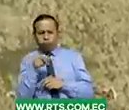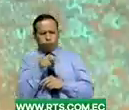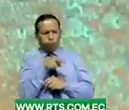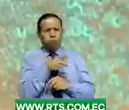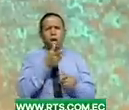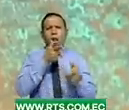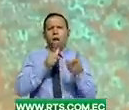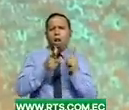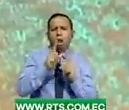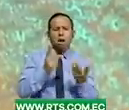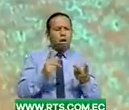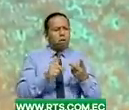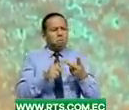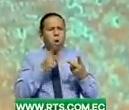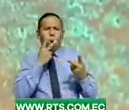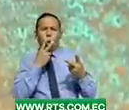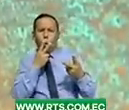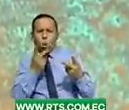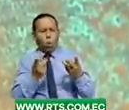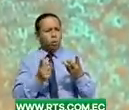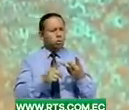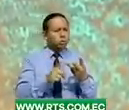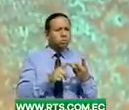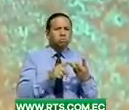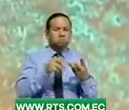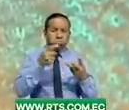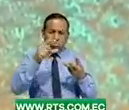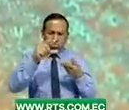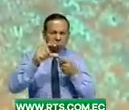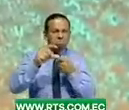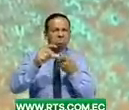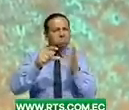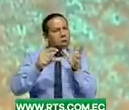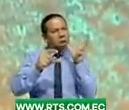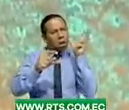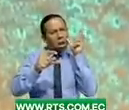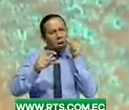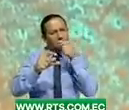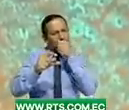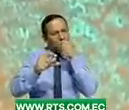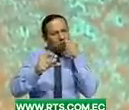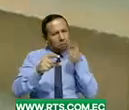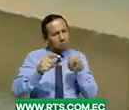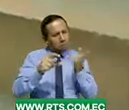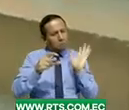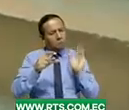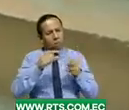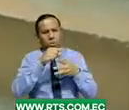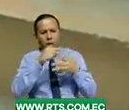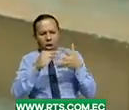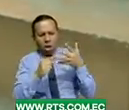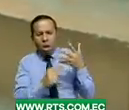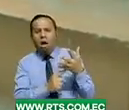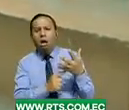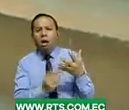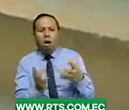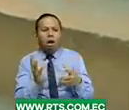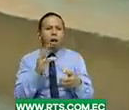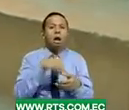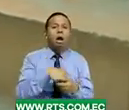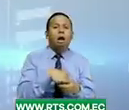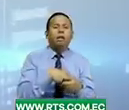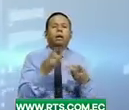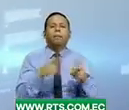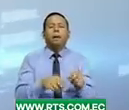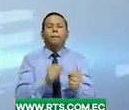licor, colillas de cigarrillo, sobres de aparente sustancia sujeta a fiscalización. Todo mezclado con la sangre de